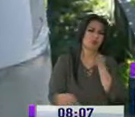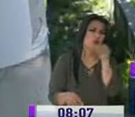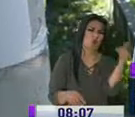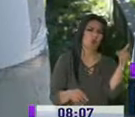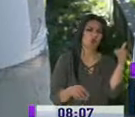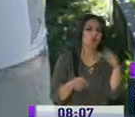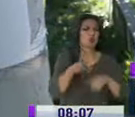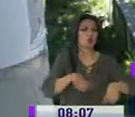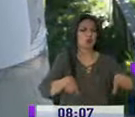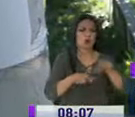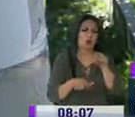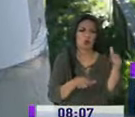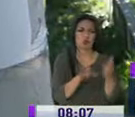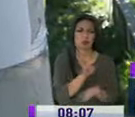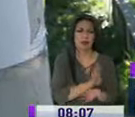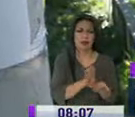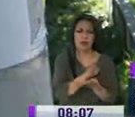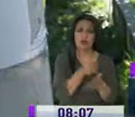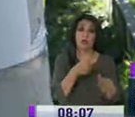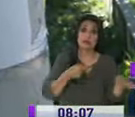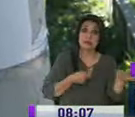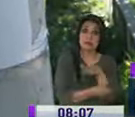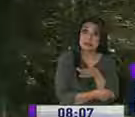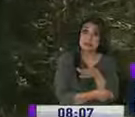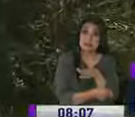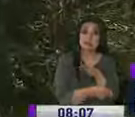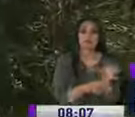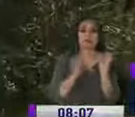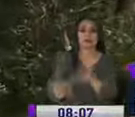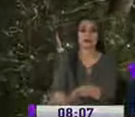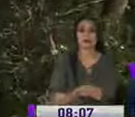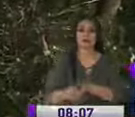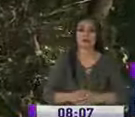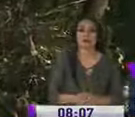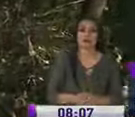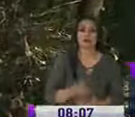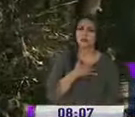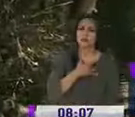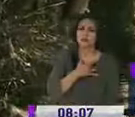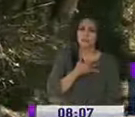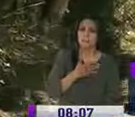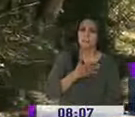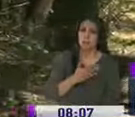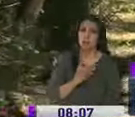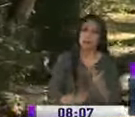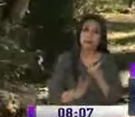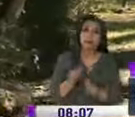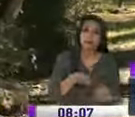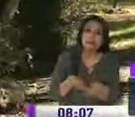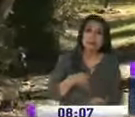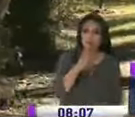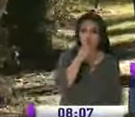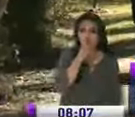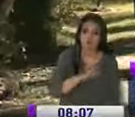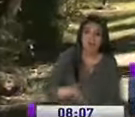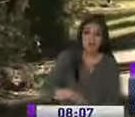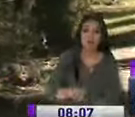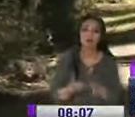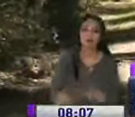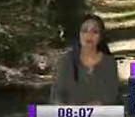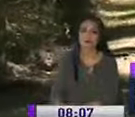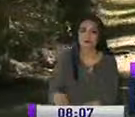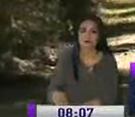barrio vecino, el Coyaquí. La señora no es de ahí, sino que vive por ahí. En medio de la consternación de los moradores y curiosos, el cuerpo fue levantado